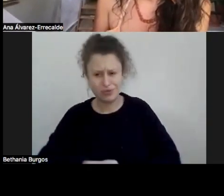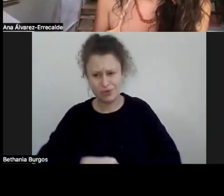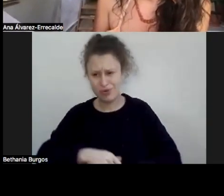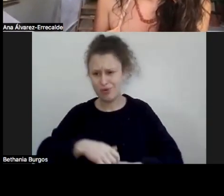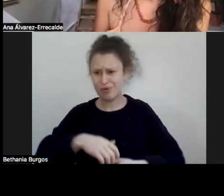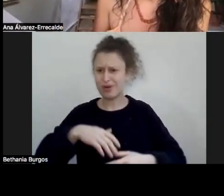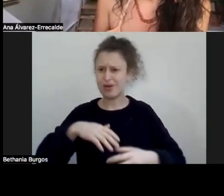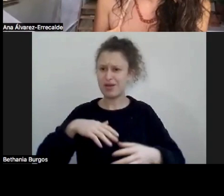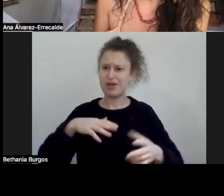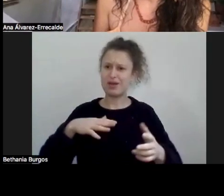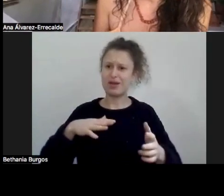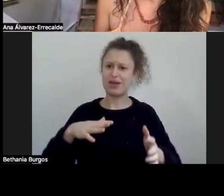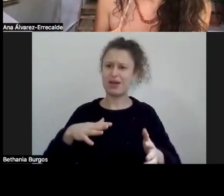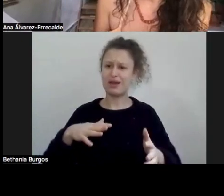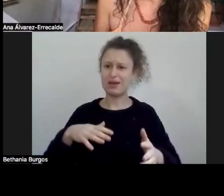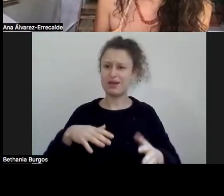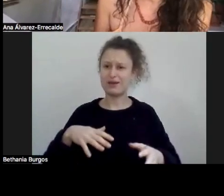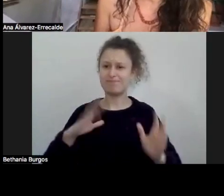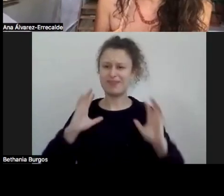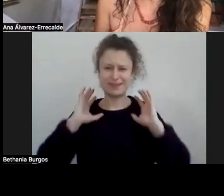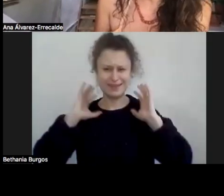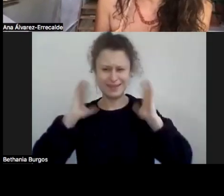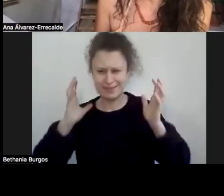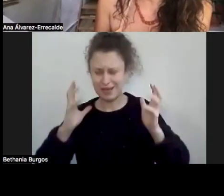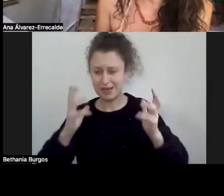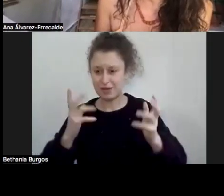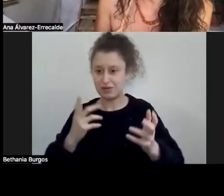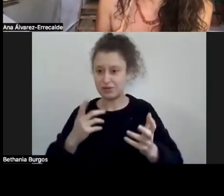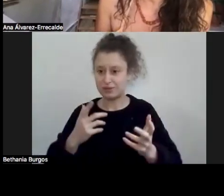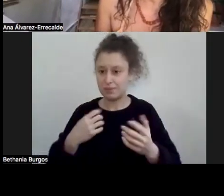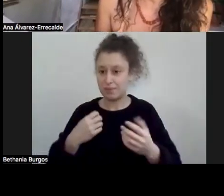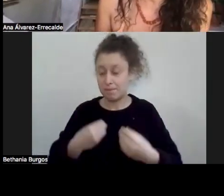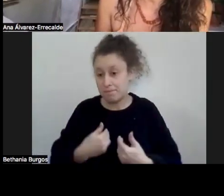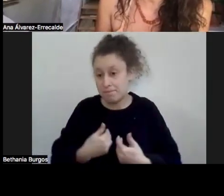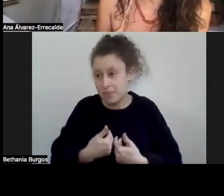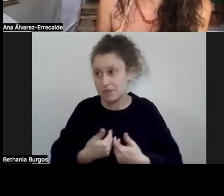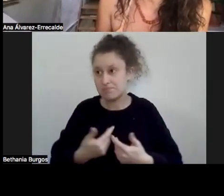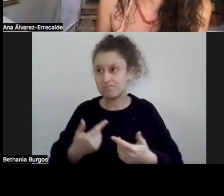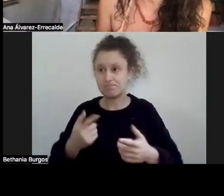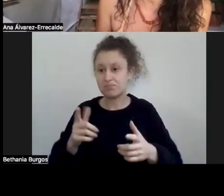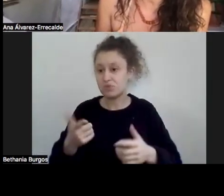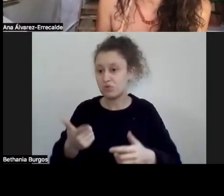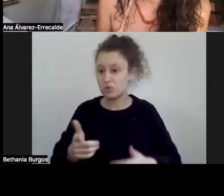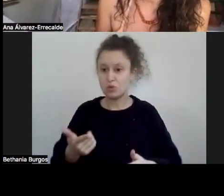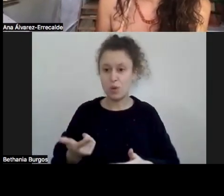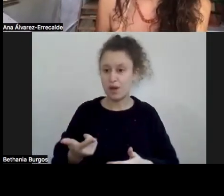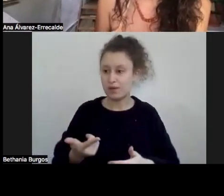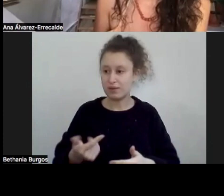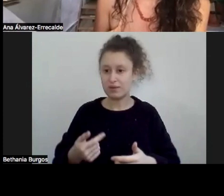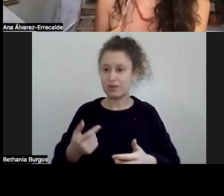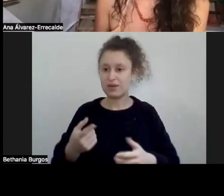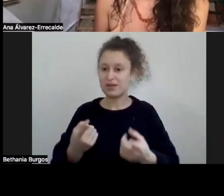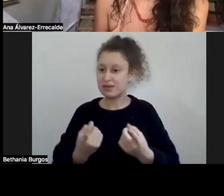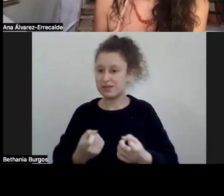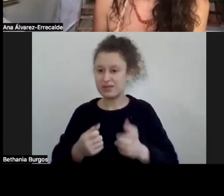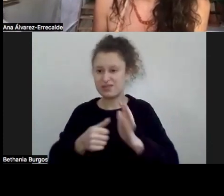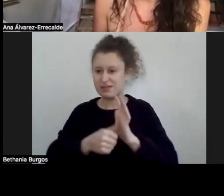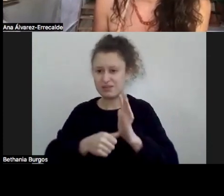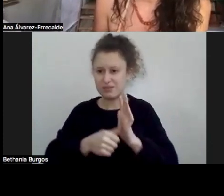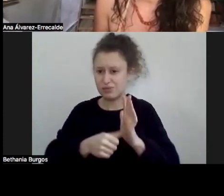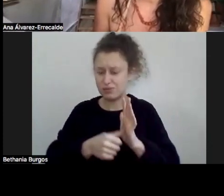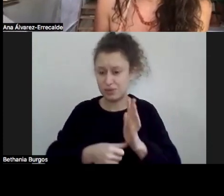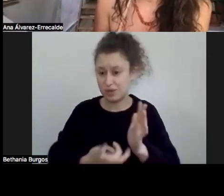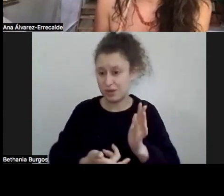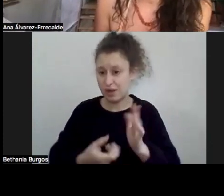años de internaciones, cirugías e intervenciones que no tienen cómo comprender ni posibilidad de defenderse. Mi hija se